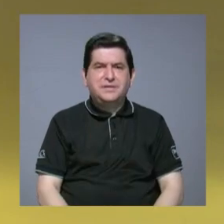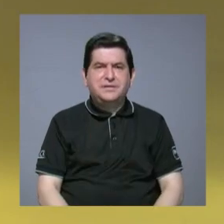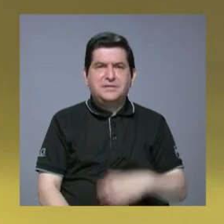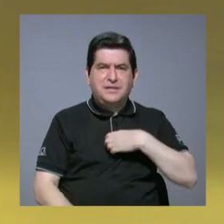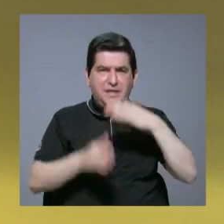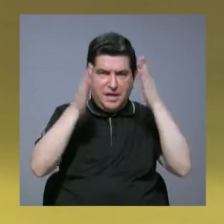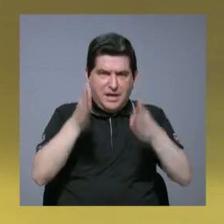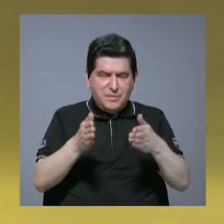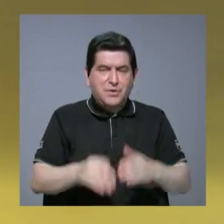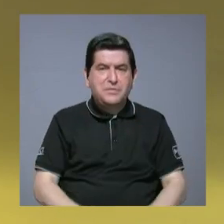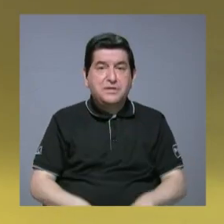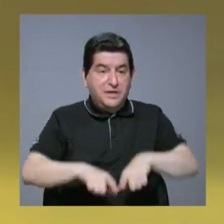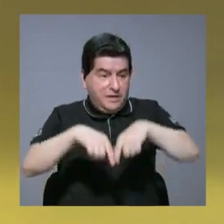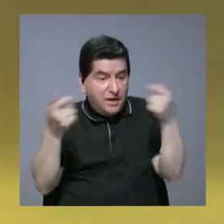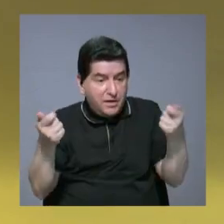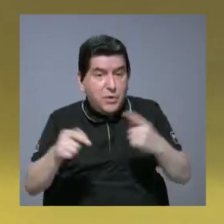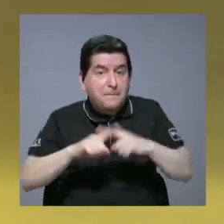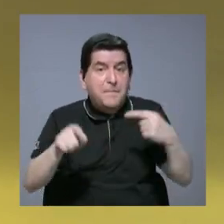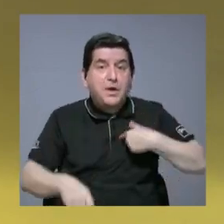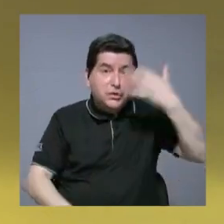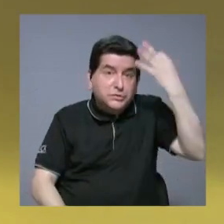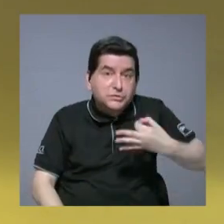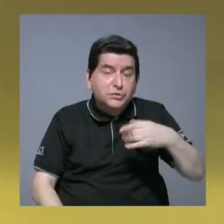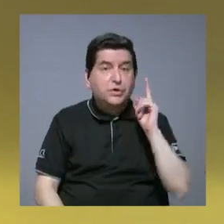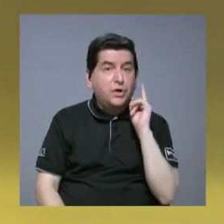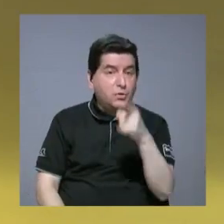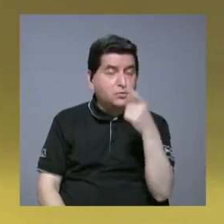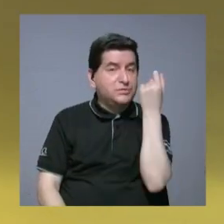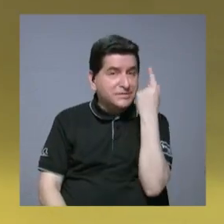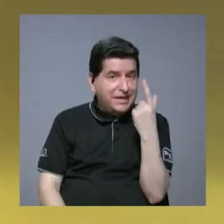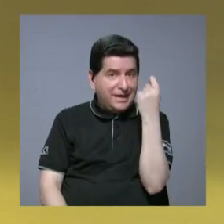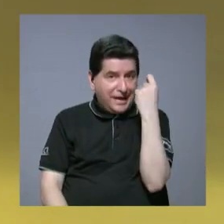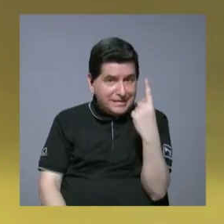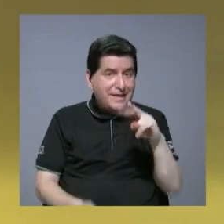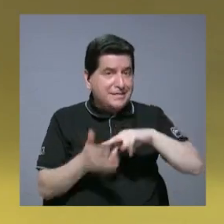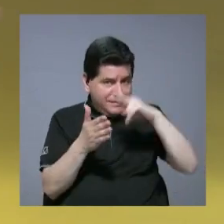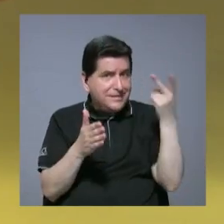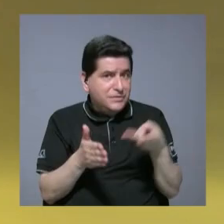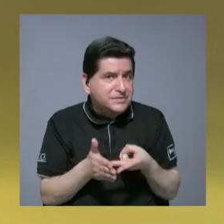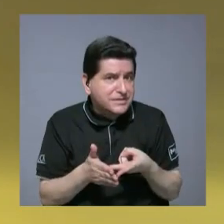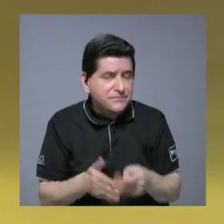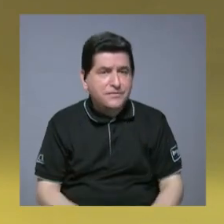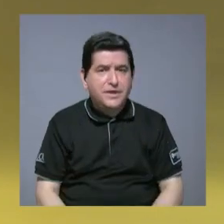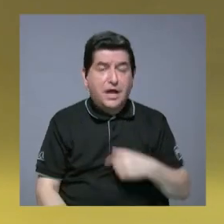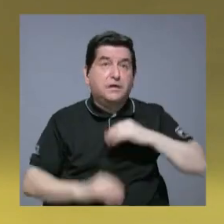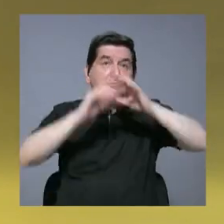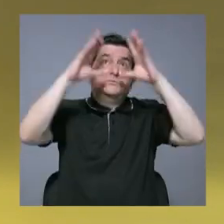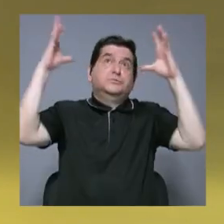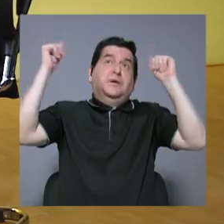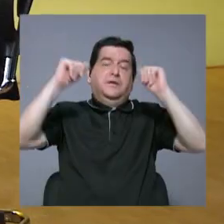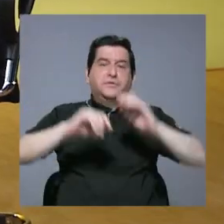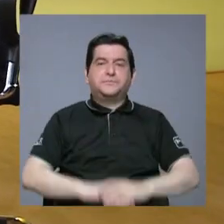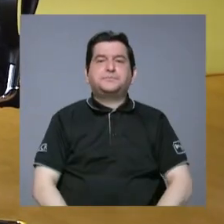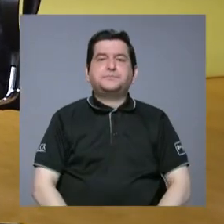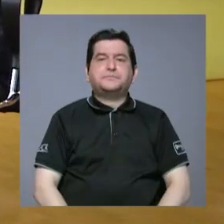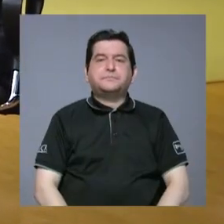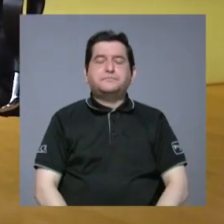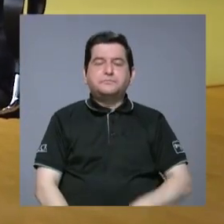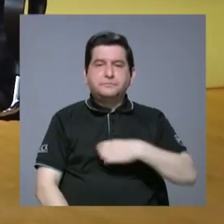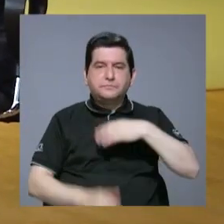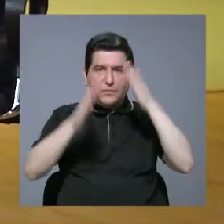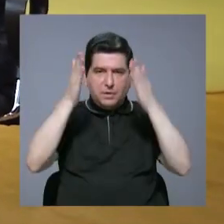que usted dirigía, pero me parece que usted entiende lo que eso significa. Yo me lo imagino. Los